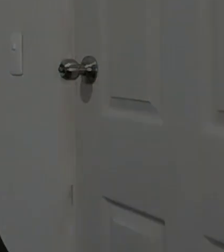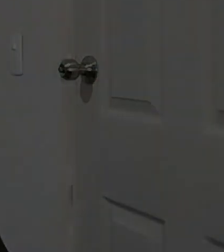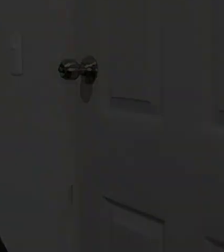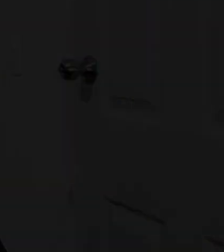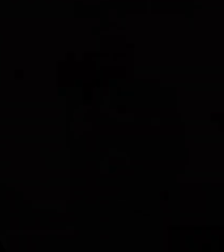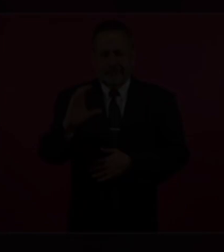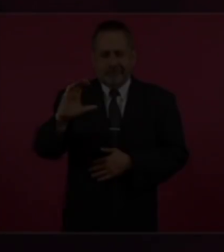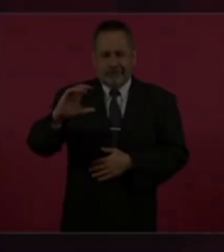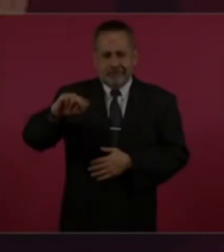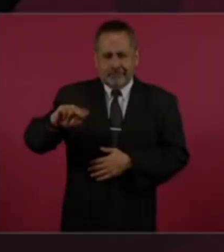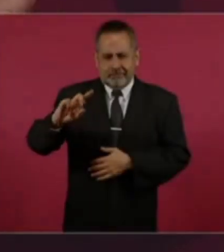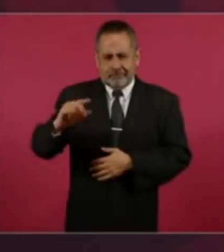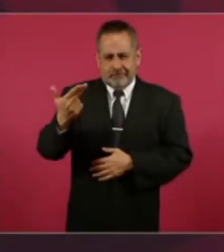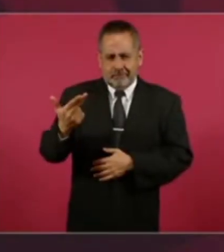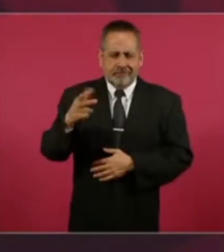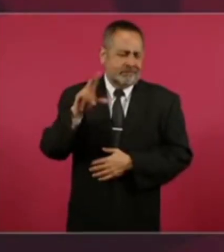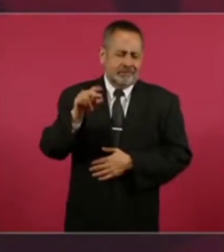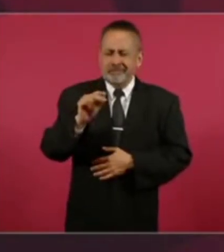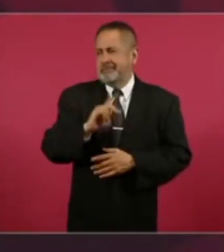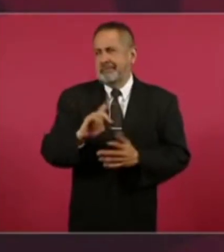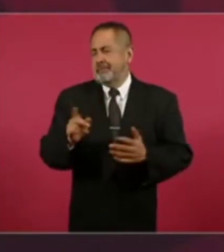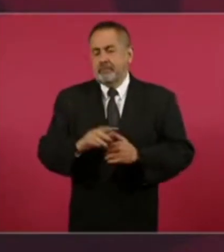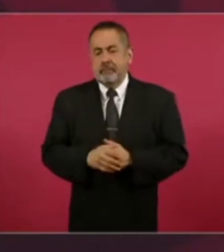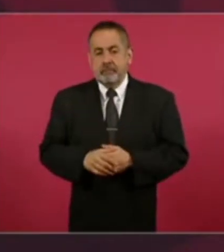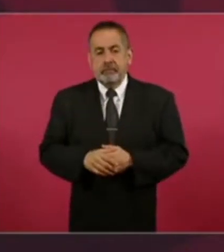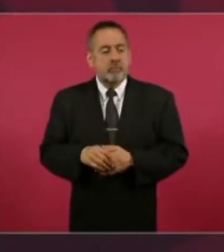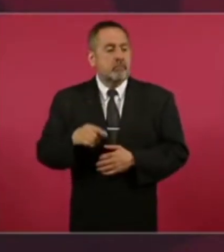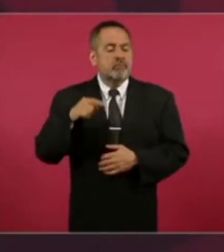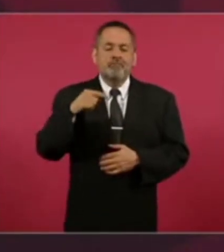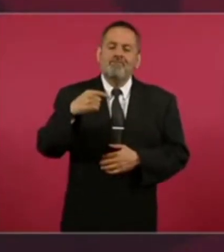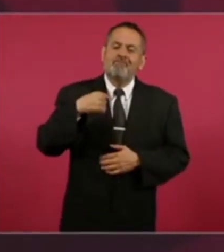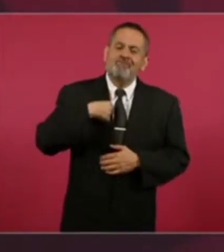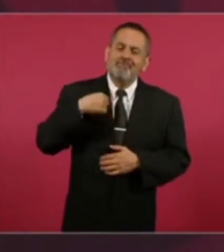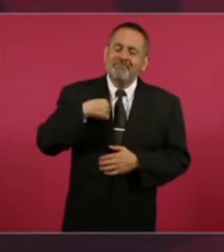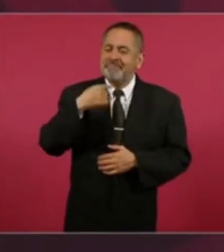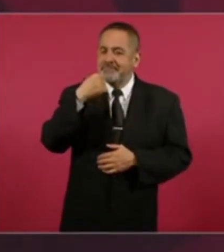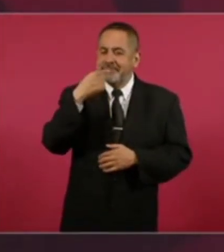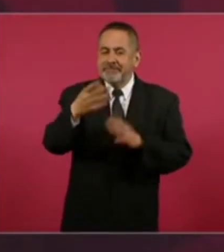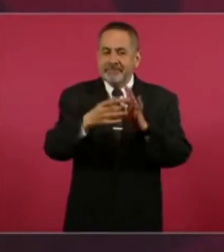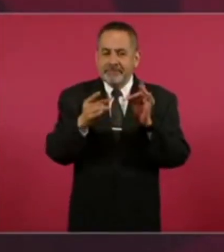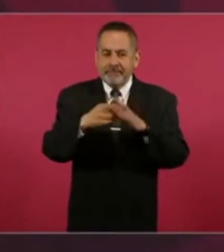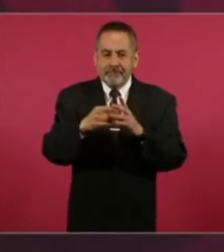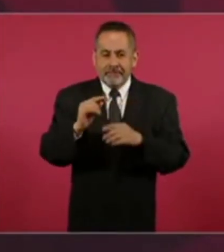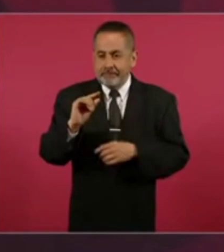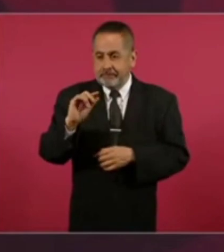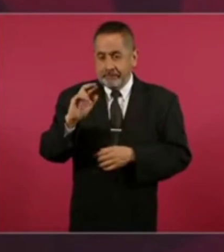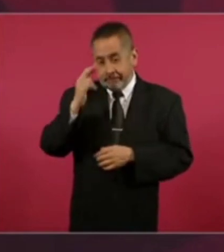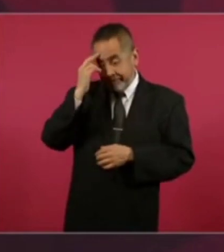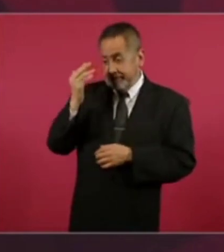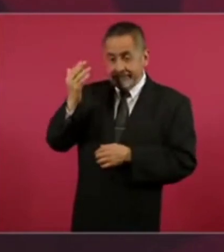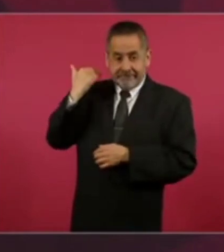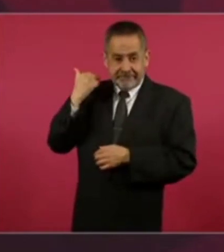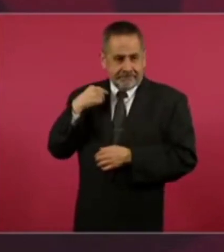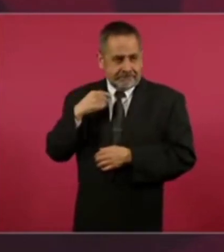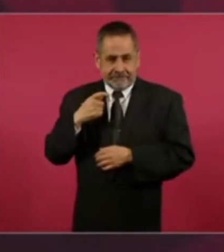esto. No, estoy hablando de los organismos que se crearon